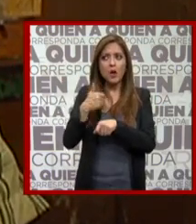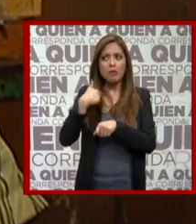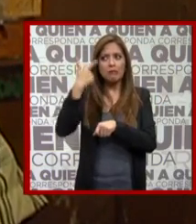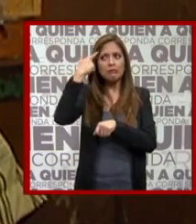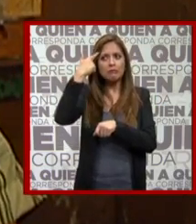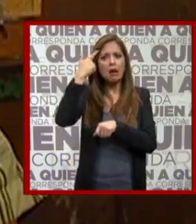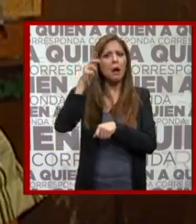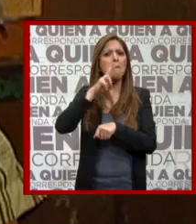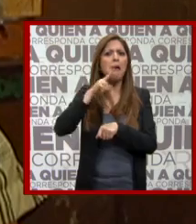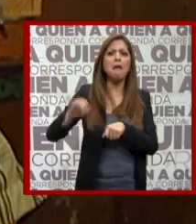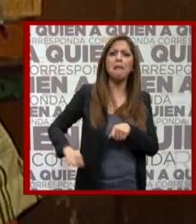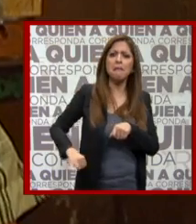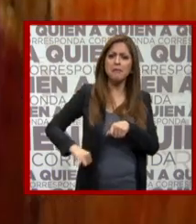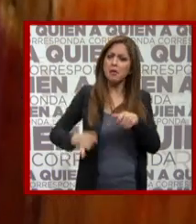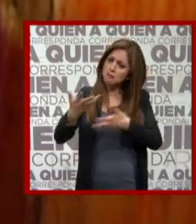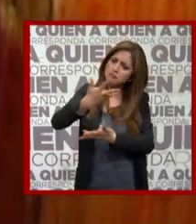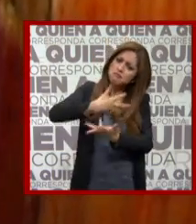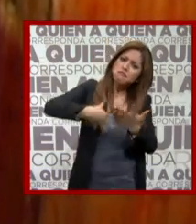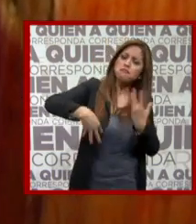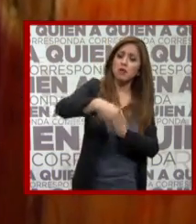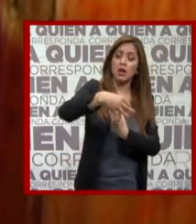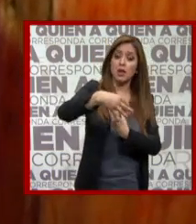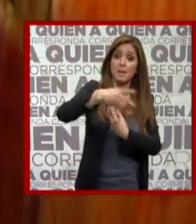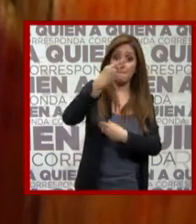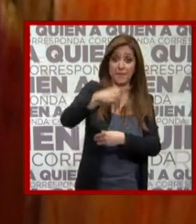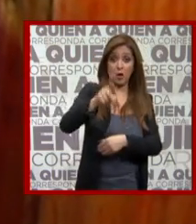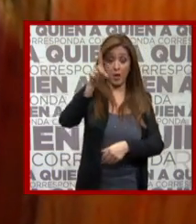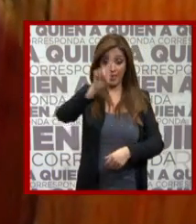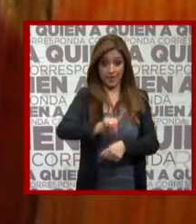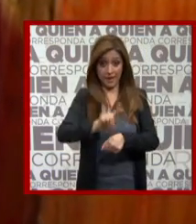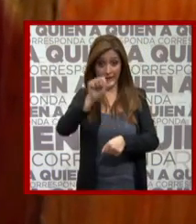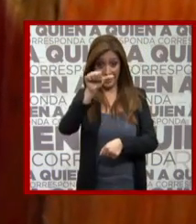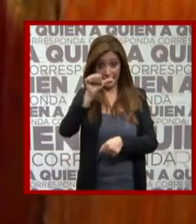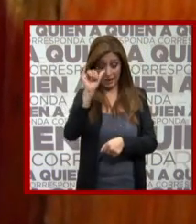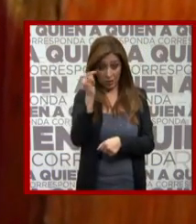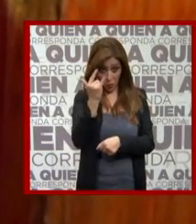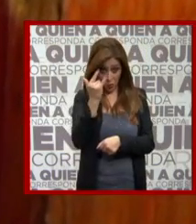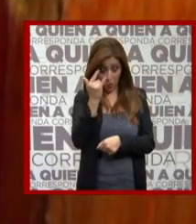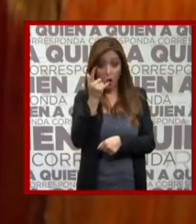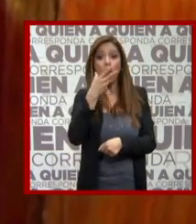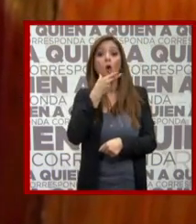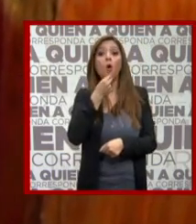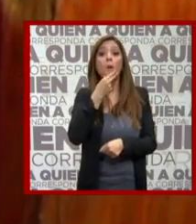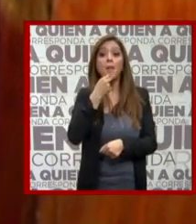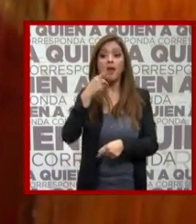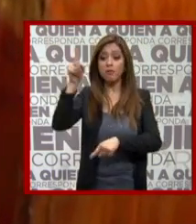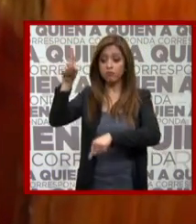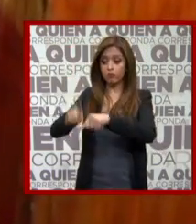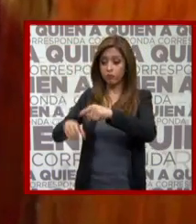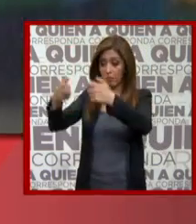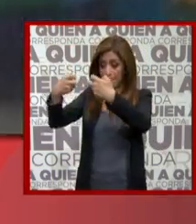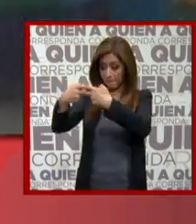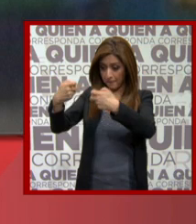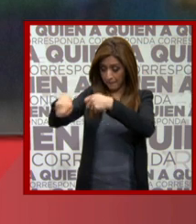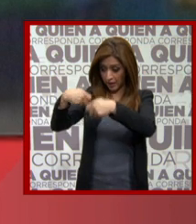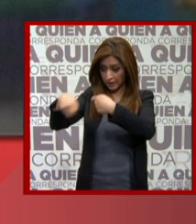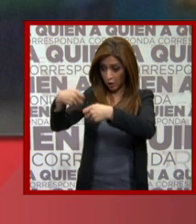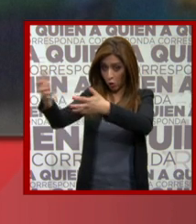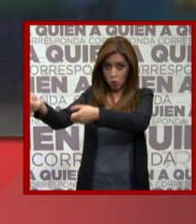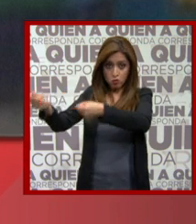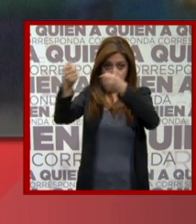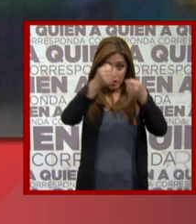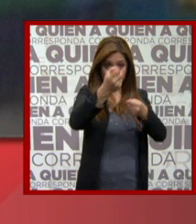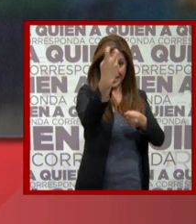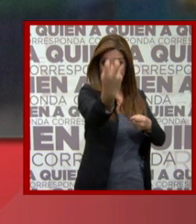interesante y acepté. Señala que el 16 de julio, el señor Gerardo Vela Rojas se llevó la máquina de inyección de plástico que aparece en